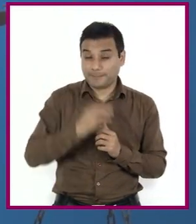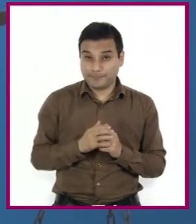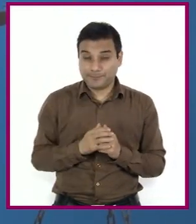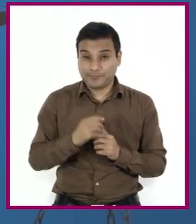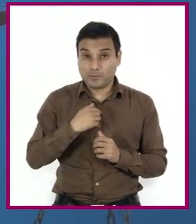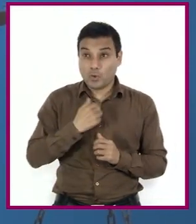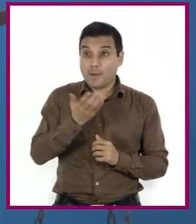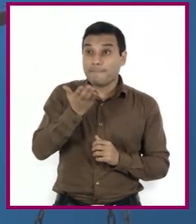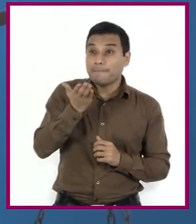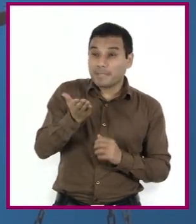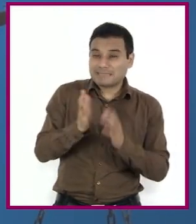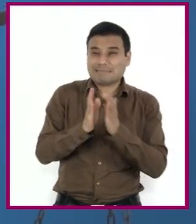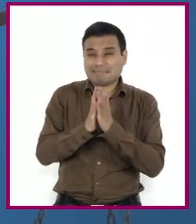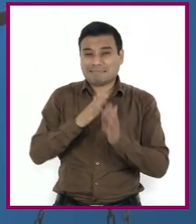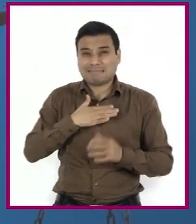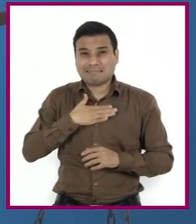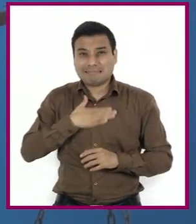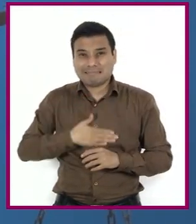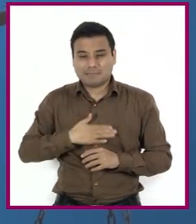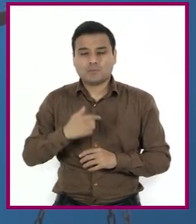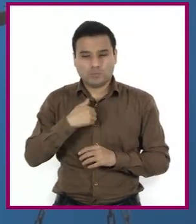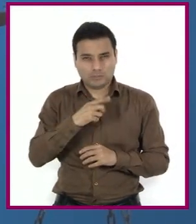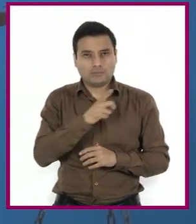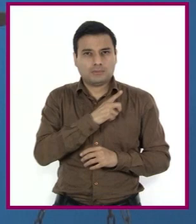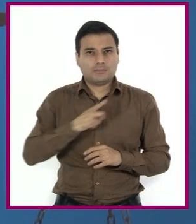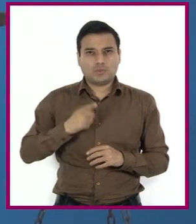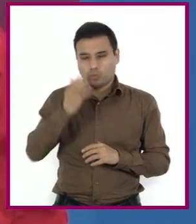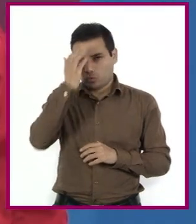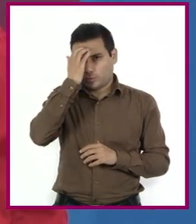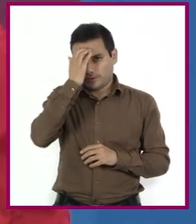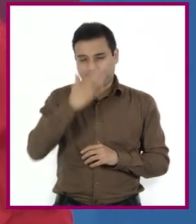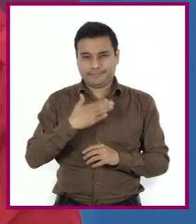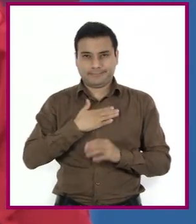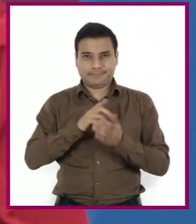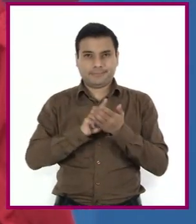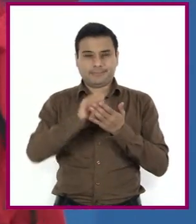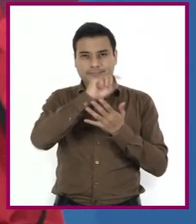pedir justicia, primero debemos conocer nuestros derechos.